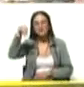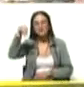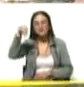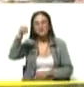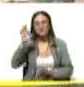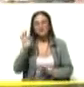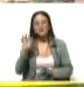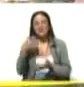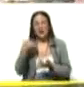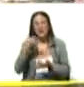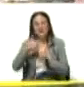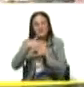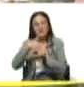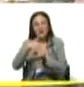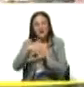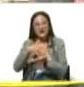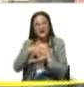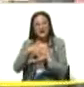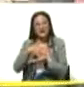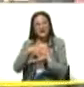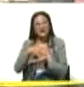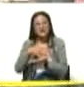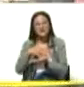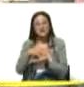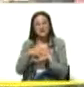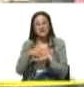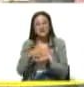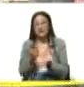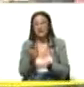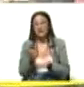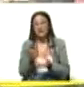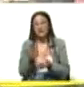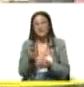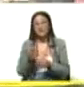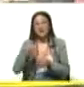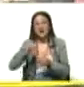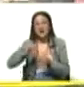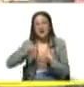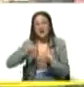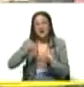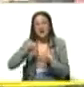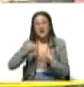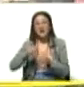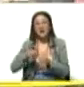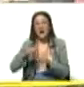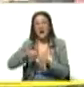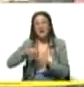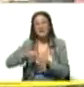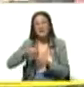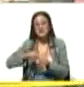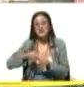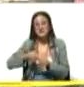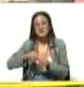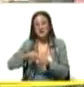y hay una crisis de suministro de gas, de suministro de petróleo,